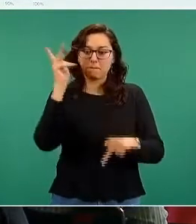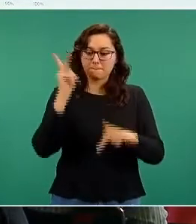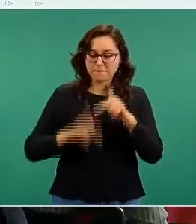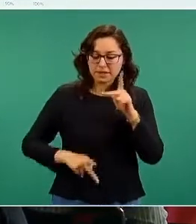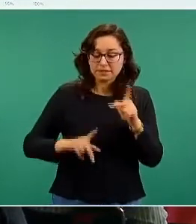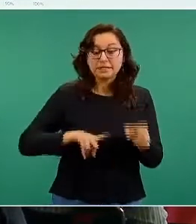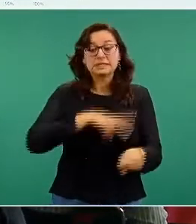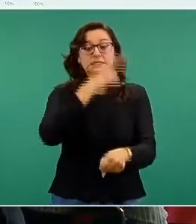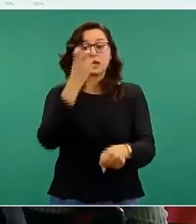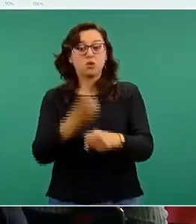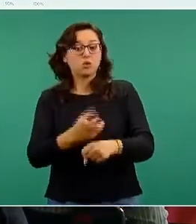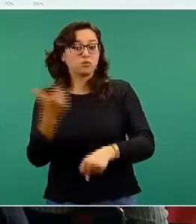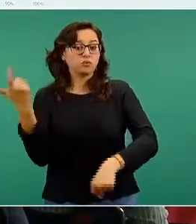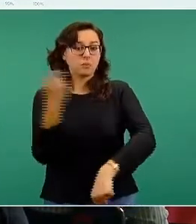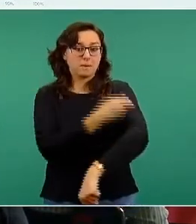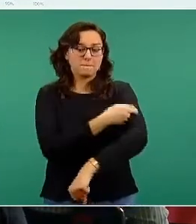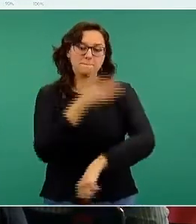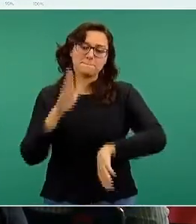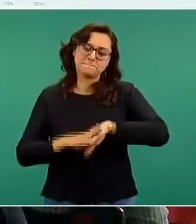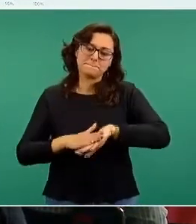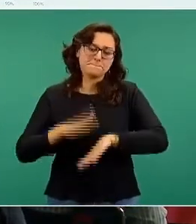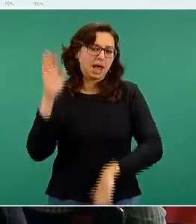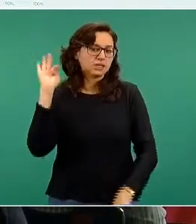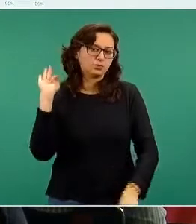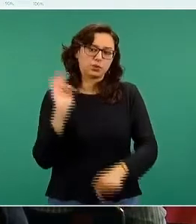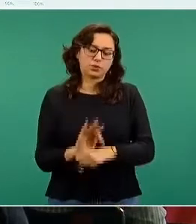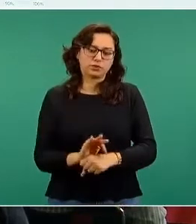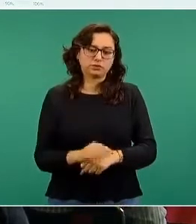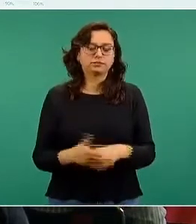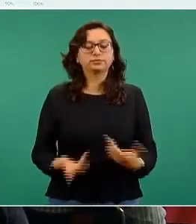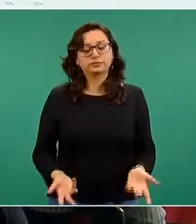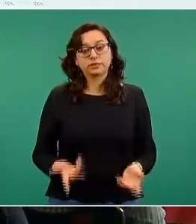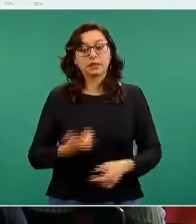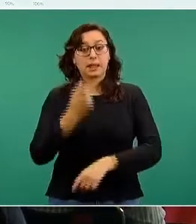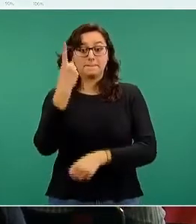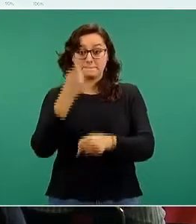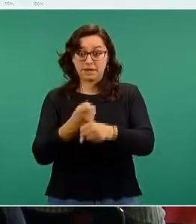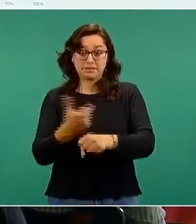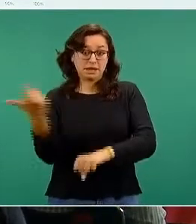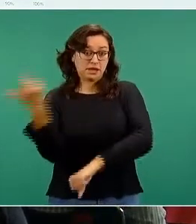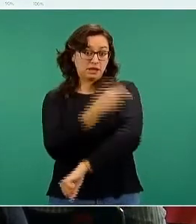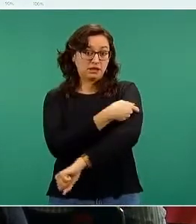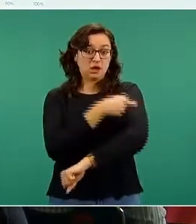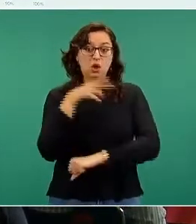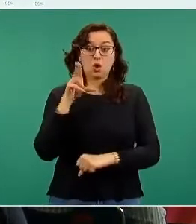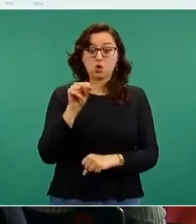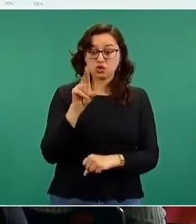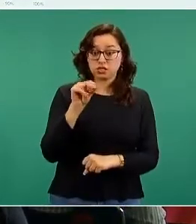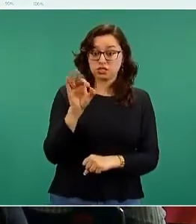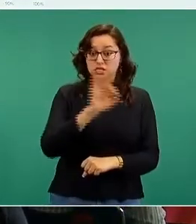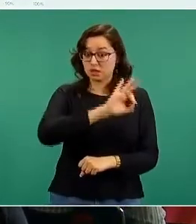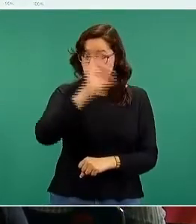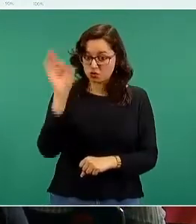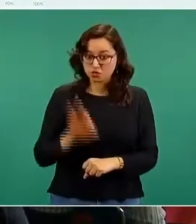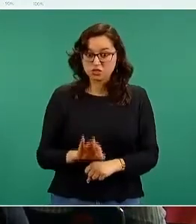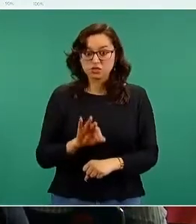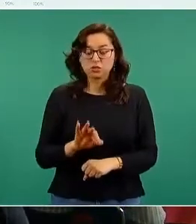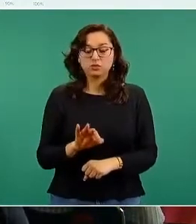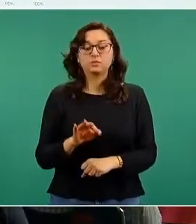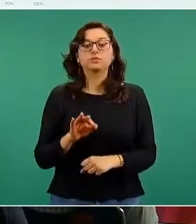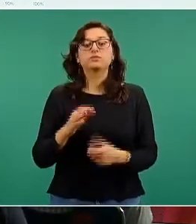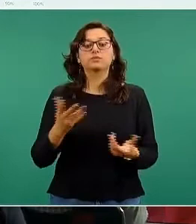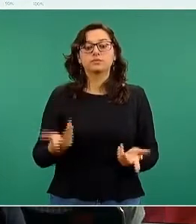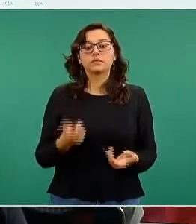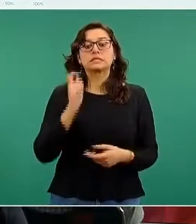caso de la vacuna de Pfizer, con la primera vacuna se obtiene alrededor de 80% de protección, medida como la eficacia de la vacuna,